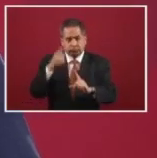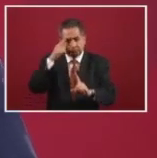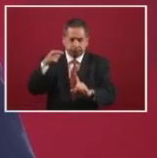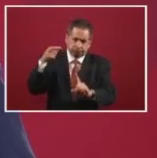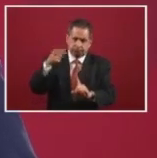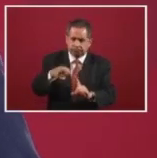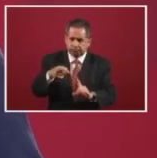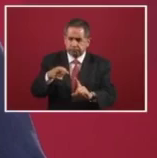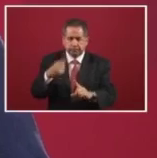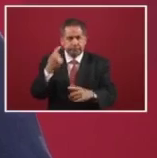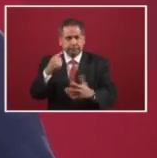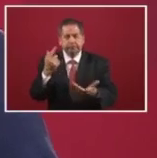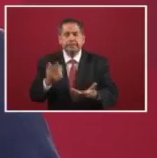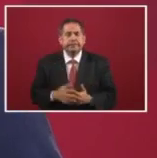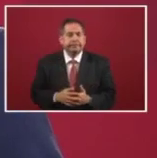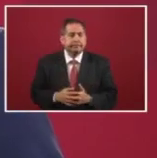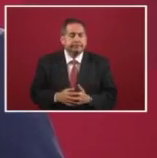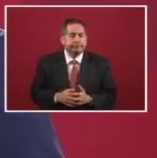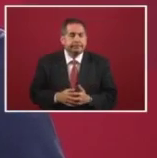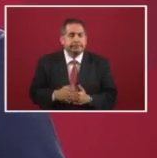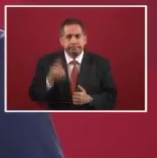para